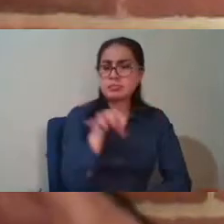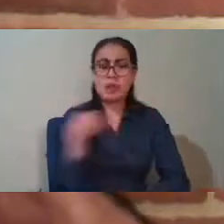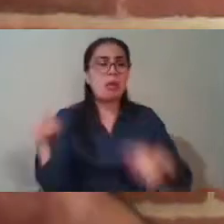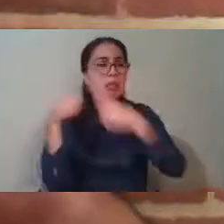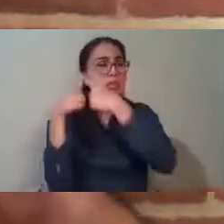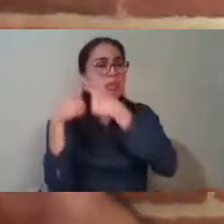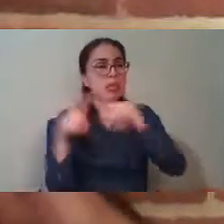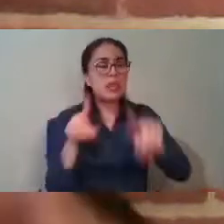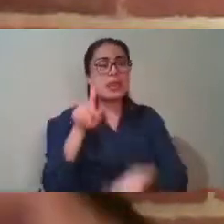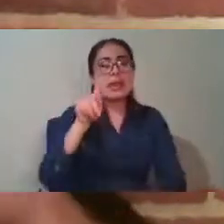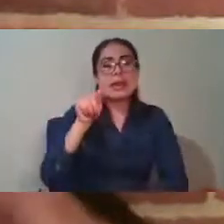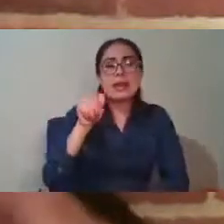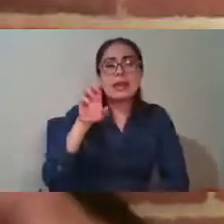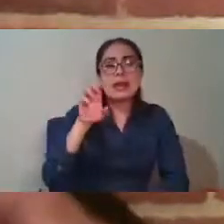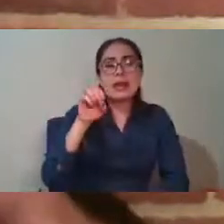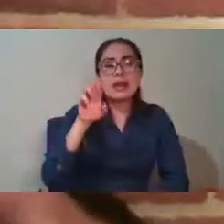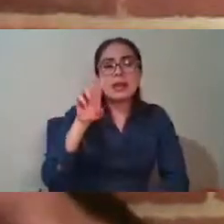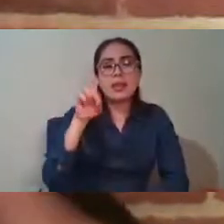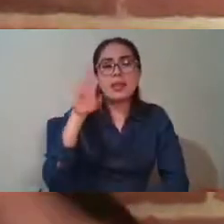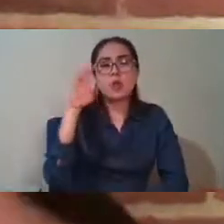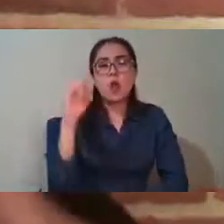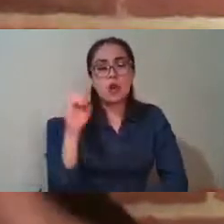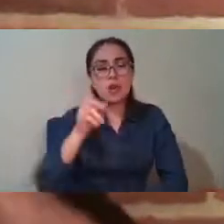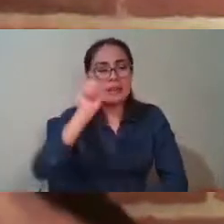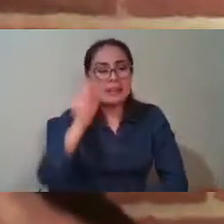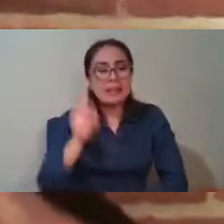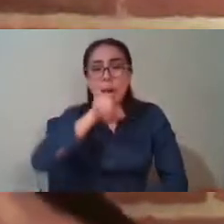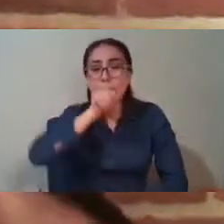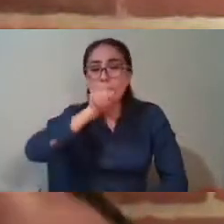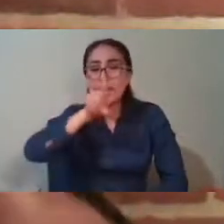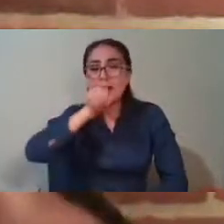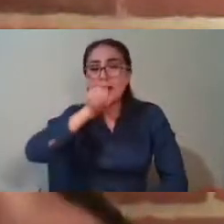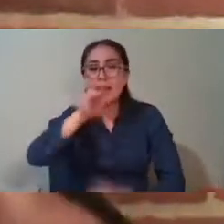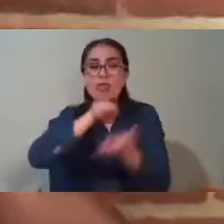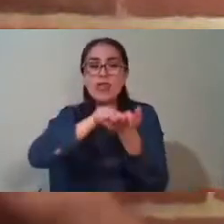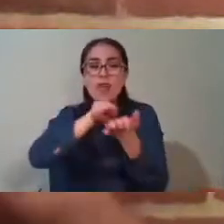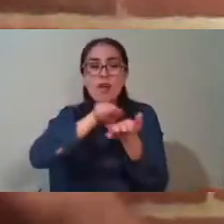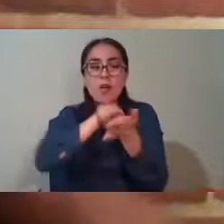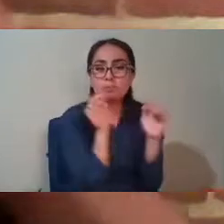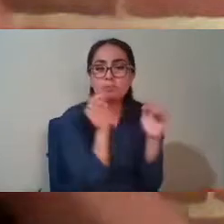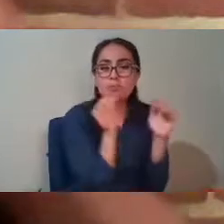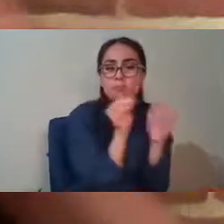el tordo es un pájaro negro, pequeño, la hembra es marrón,